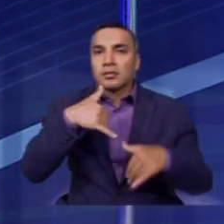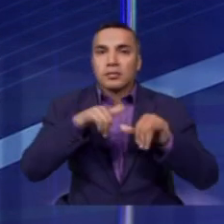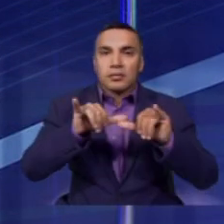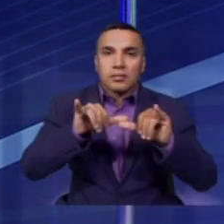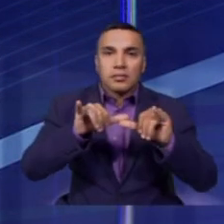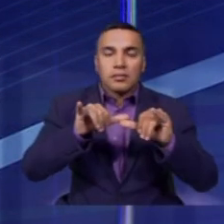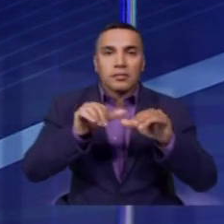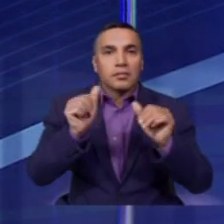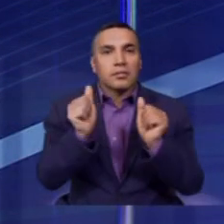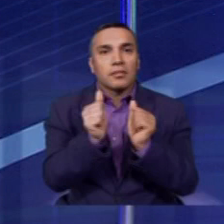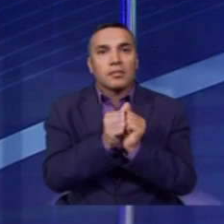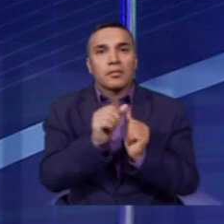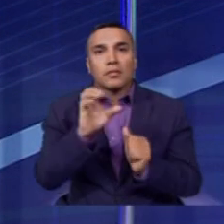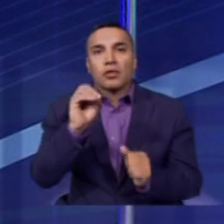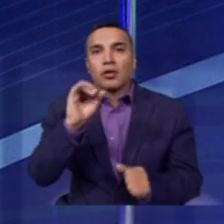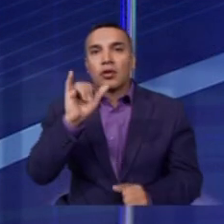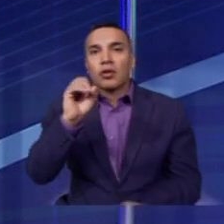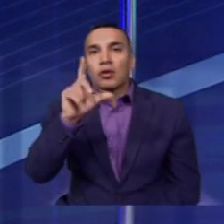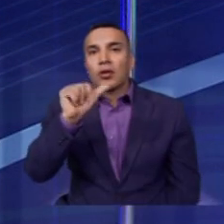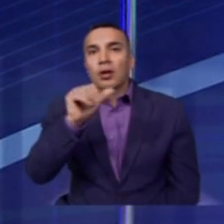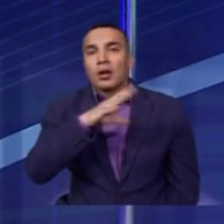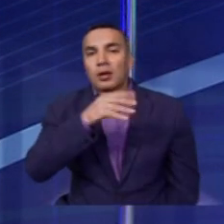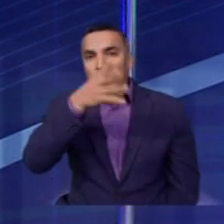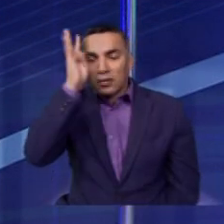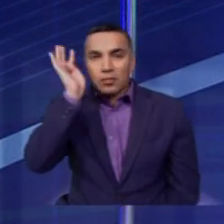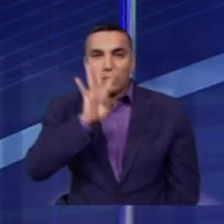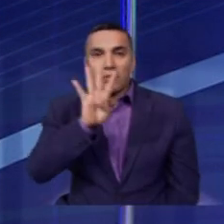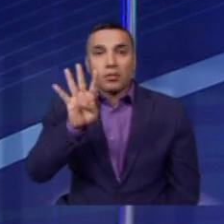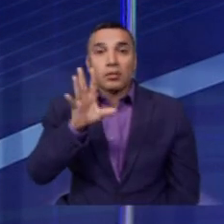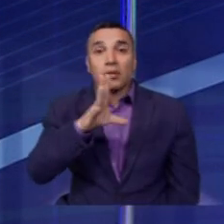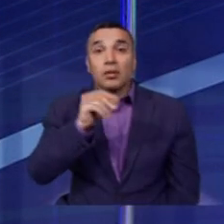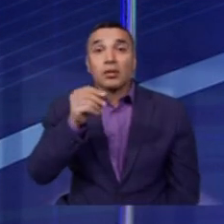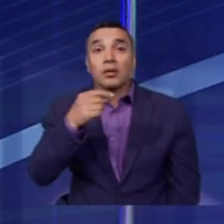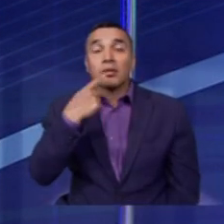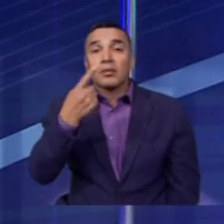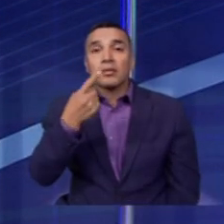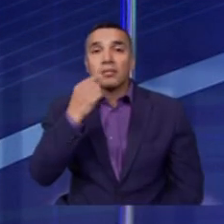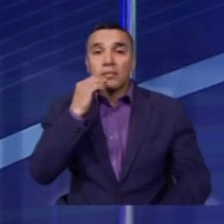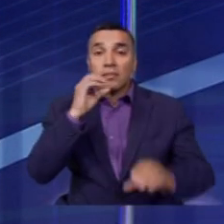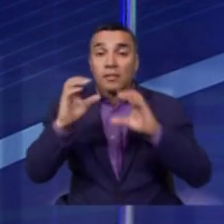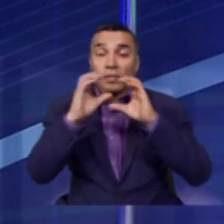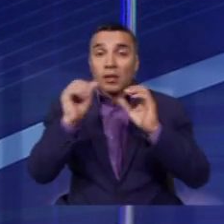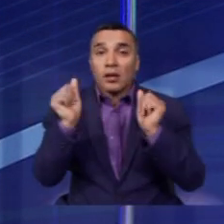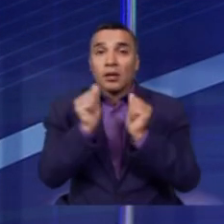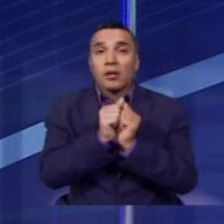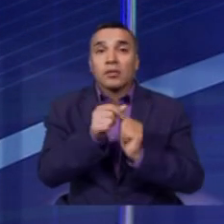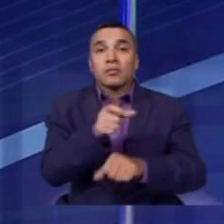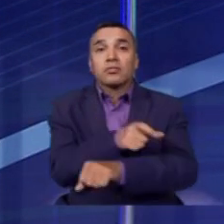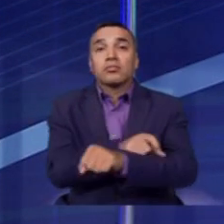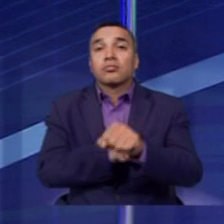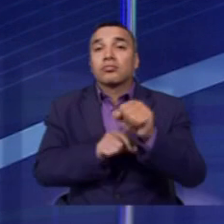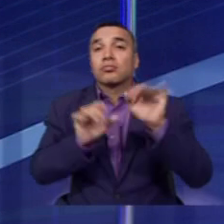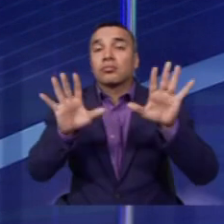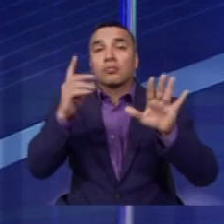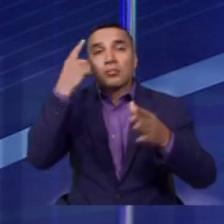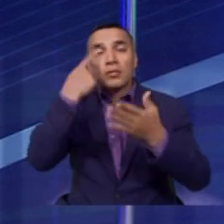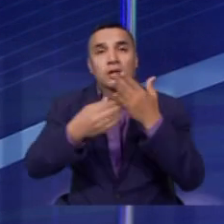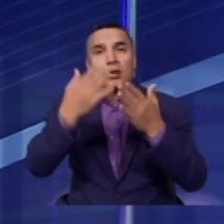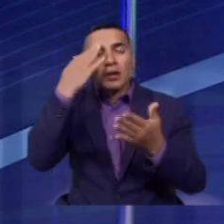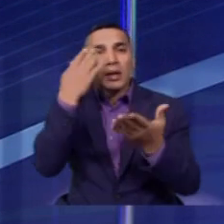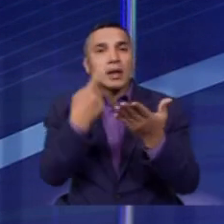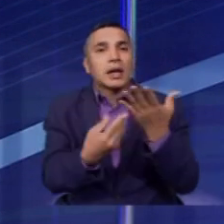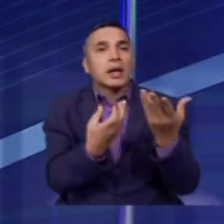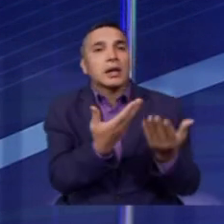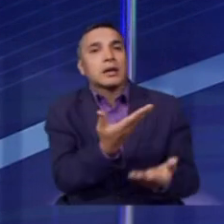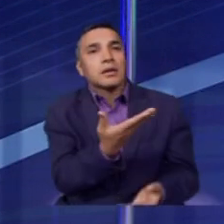continuaría con Oyola y Alves y que se va a conversar con Damián Díaz para saber qué es lo que él